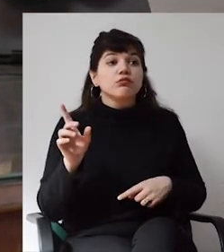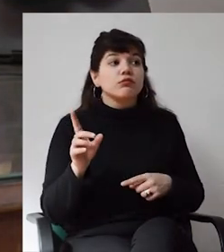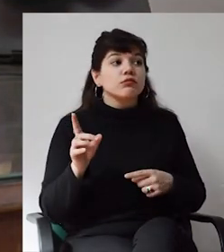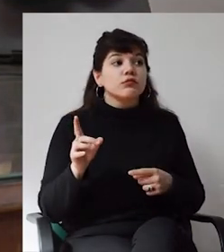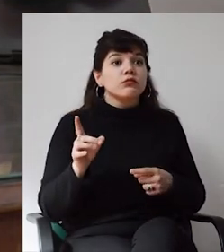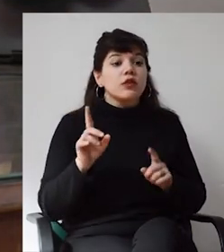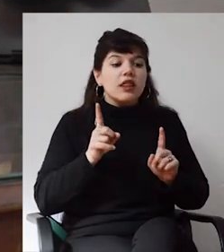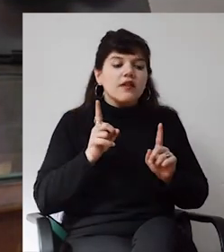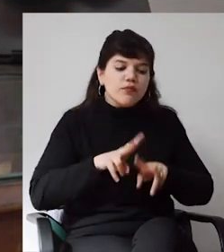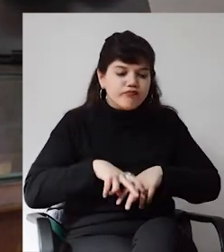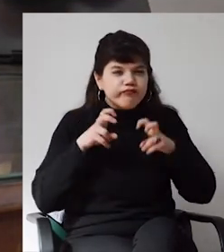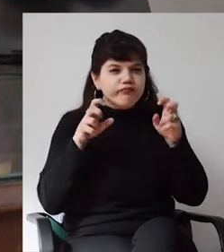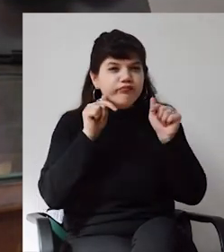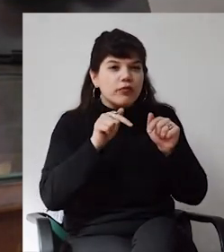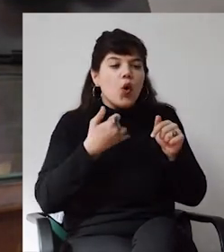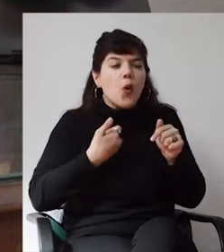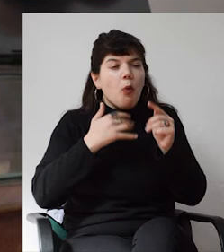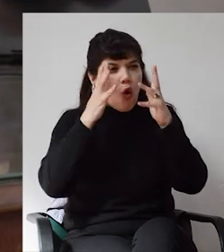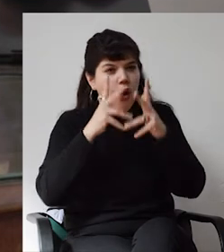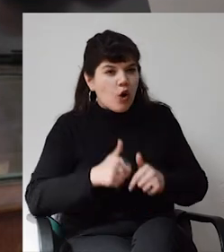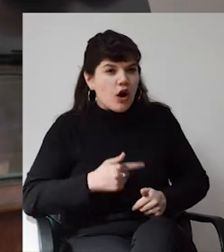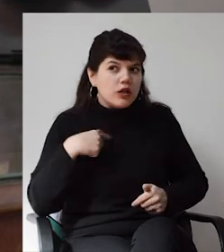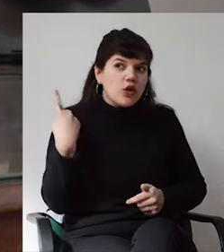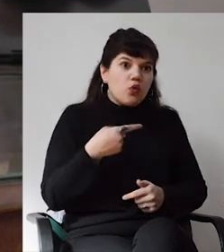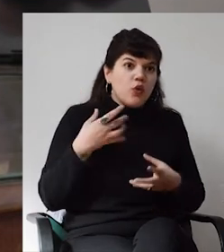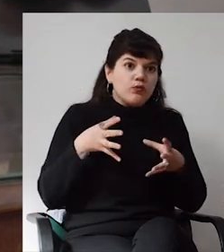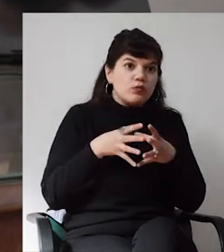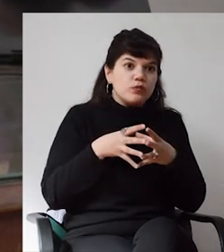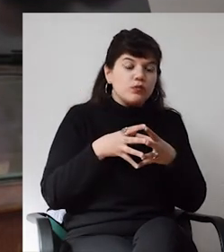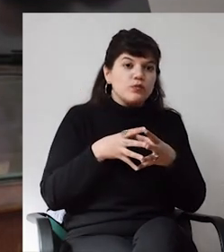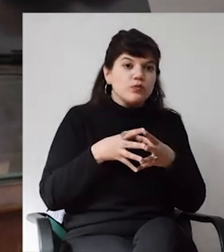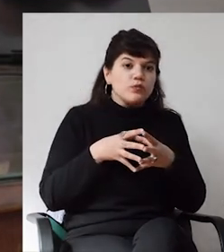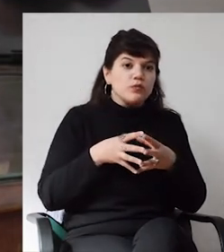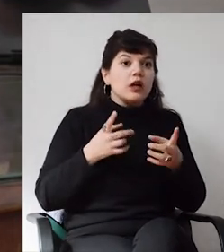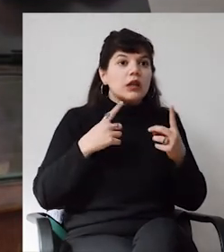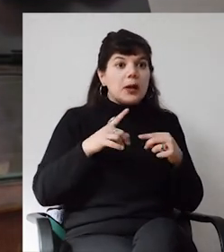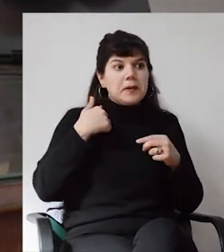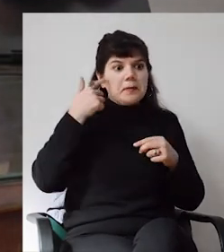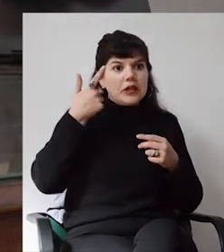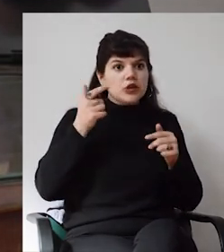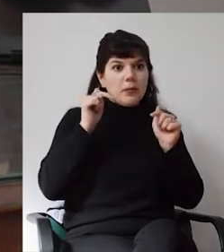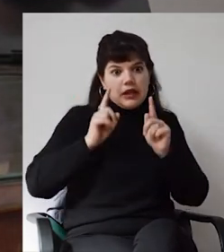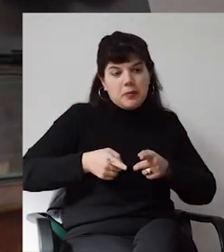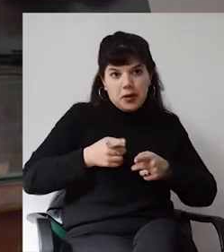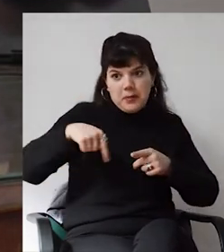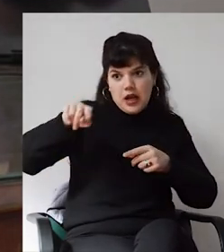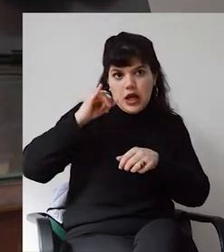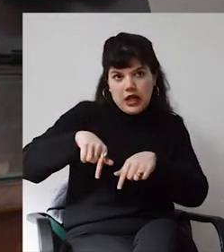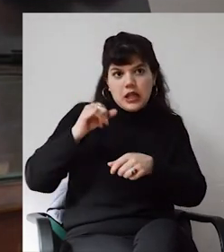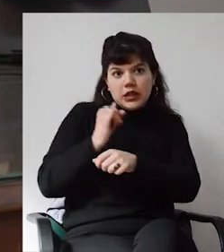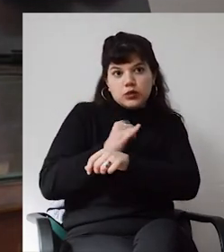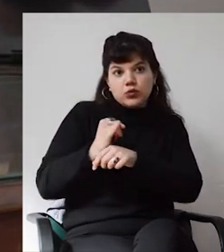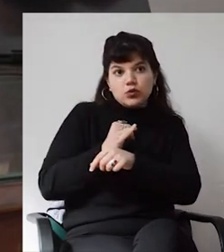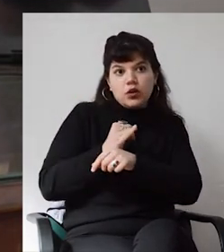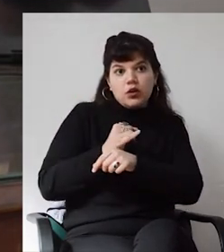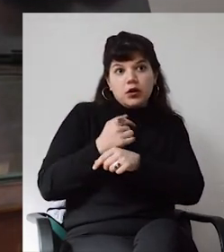Por lo tanto, revisar cómo nos organizamos, desde mi punto de vista, implica, y también para el ISEF,